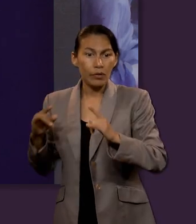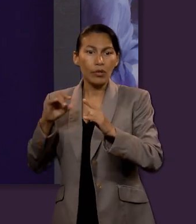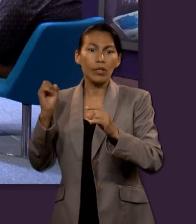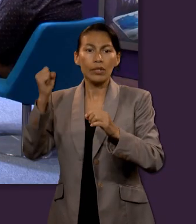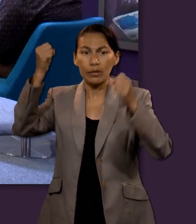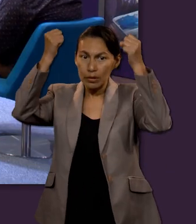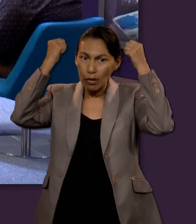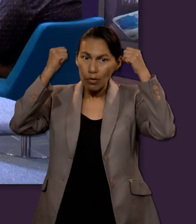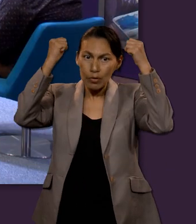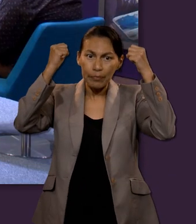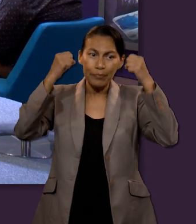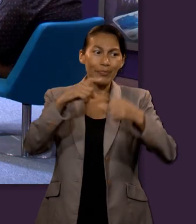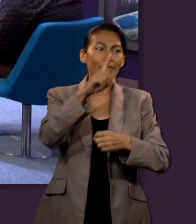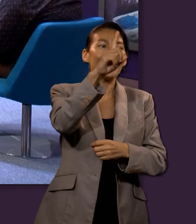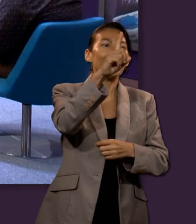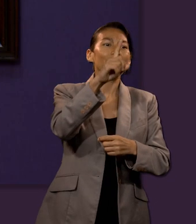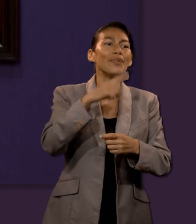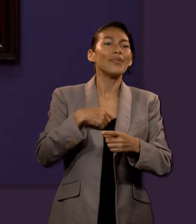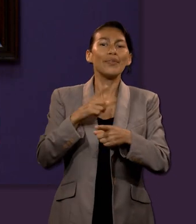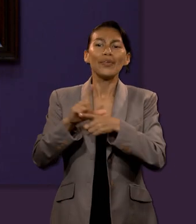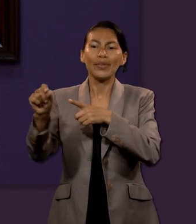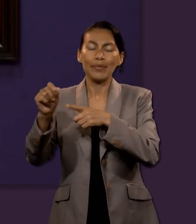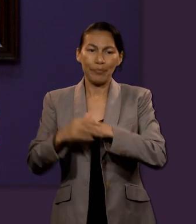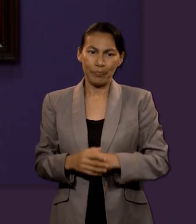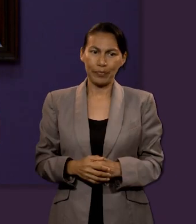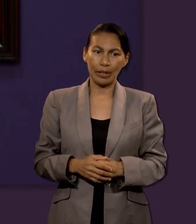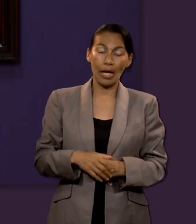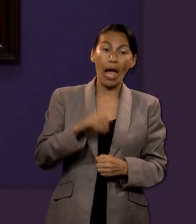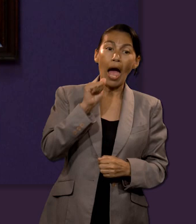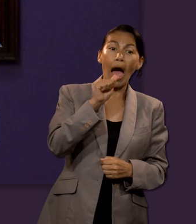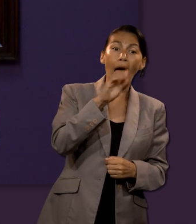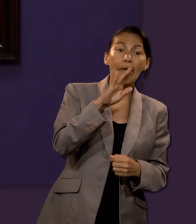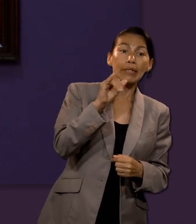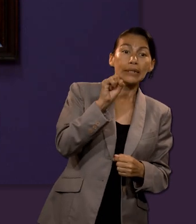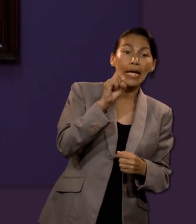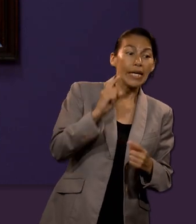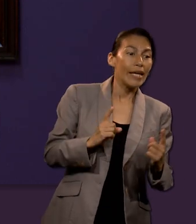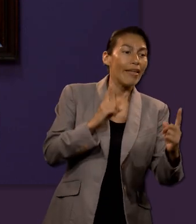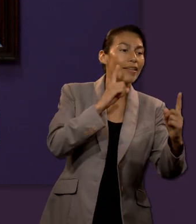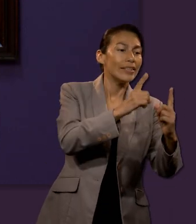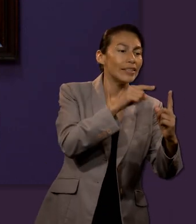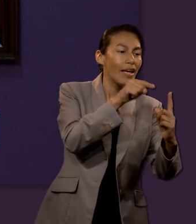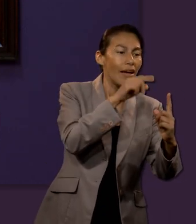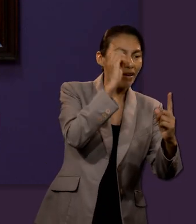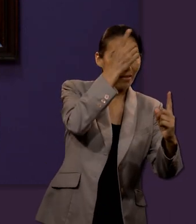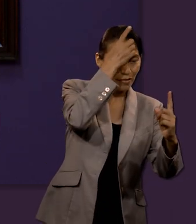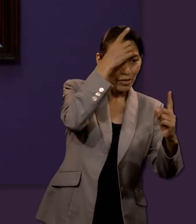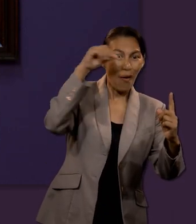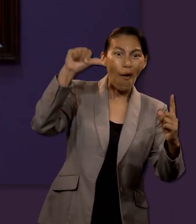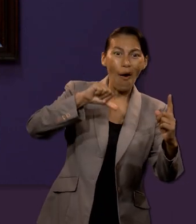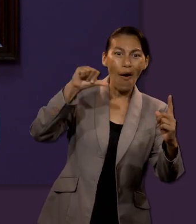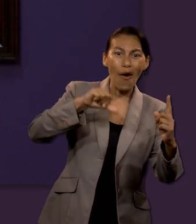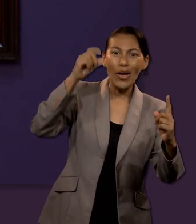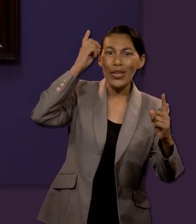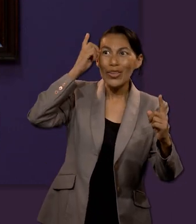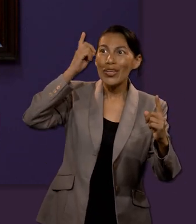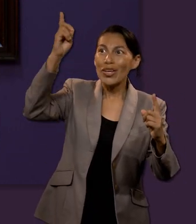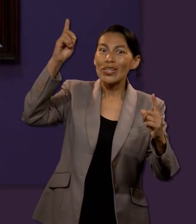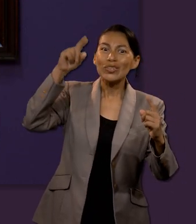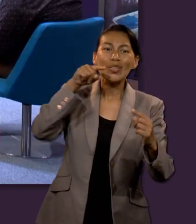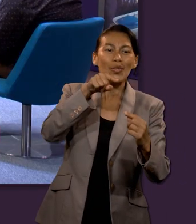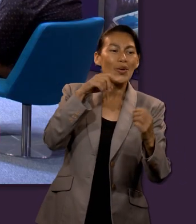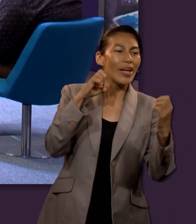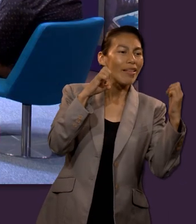david perdón hoy ha puesto a dios en tus manos a tu enemigo le dijo avisa ya david déjame matarlo de un solo golpe de lanza lo